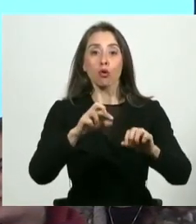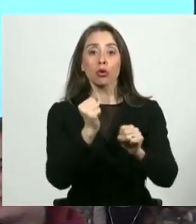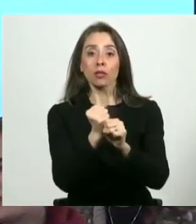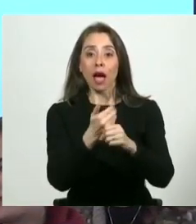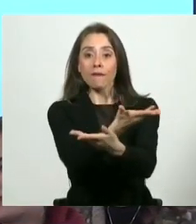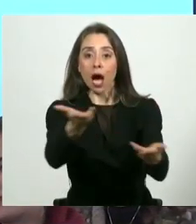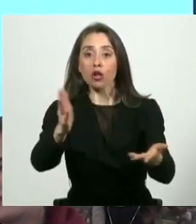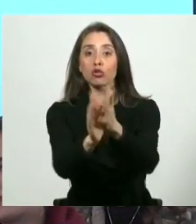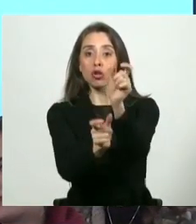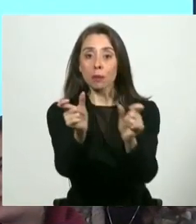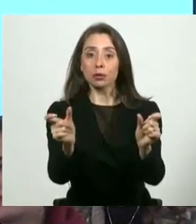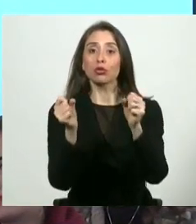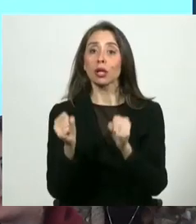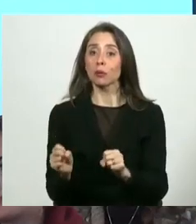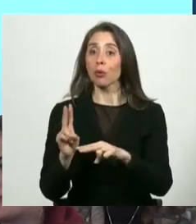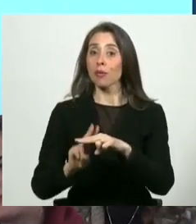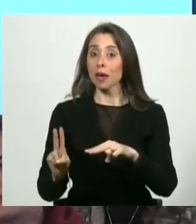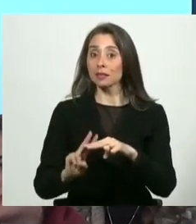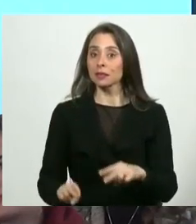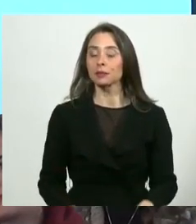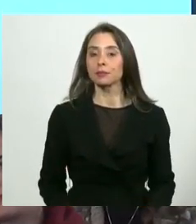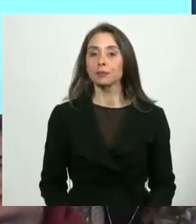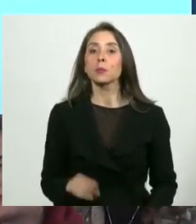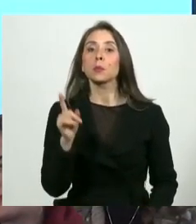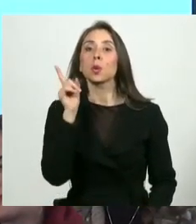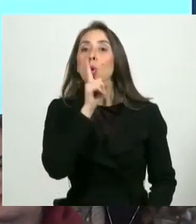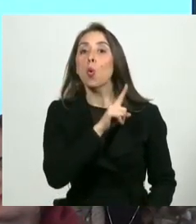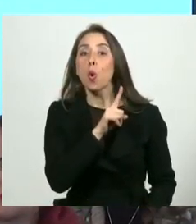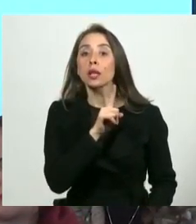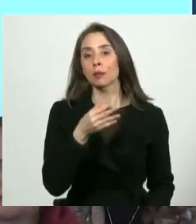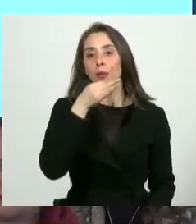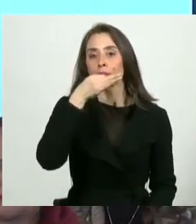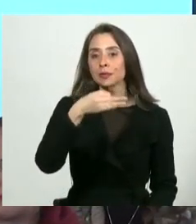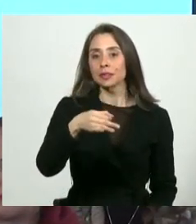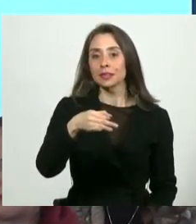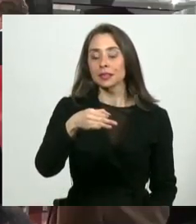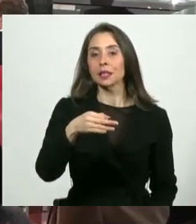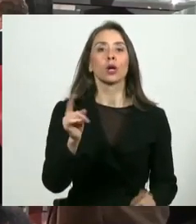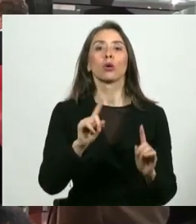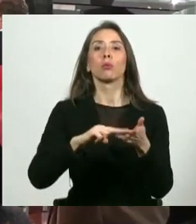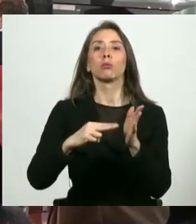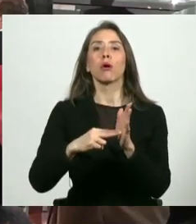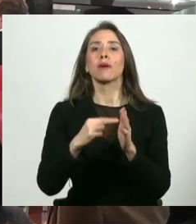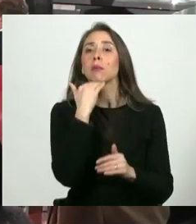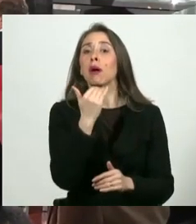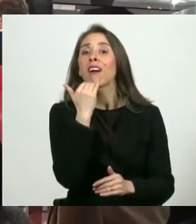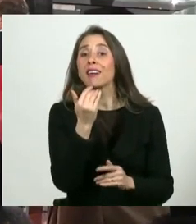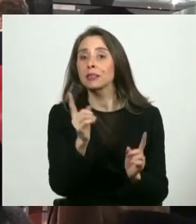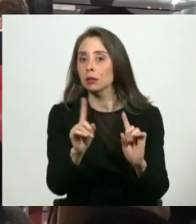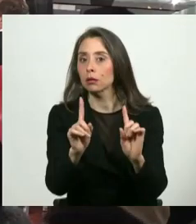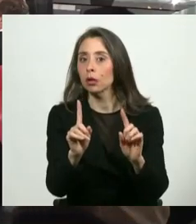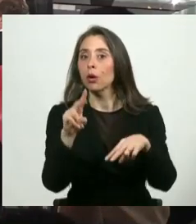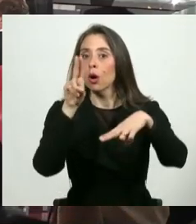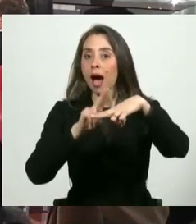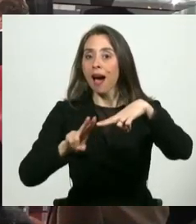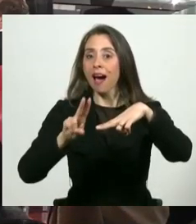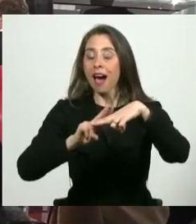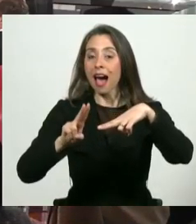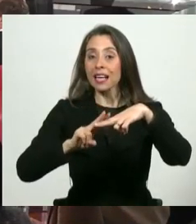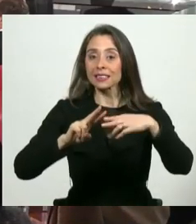a todos los que puedan hacerlo. Y por último, quisiéramos decir de que este no es un problema sencillo. Hacer que